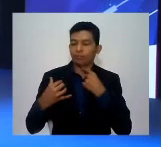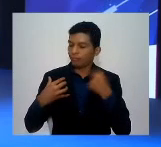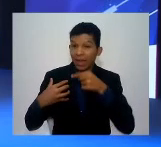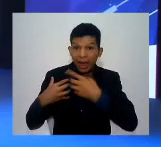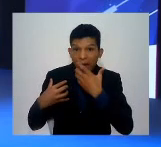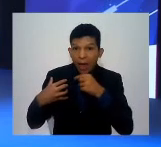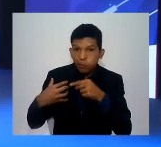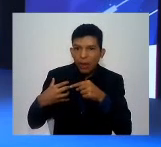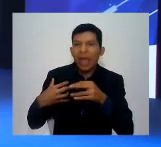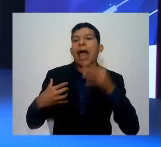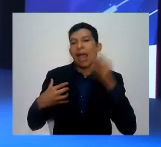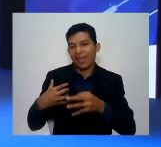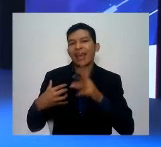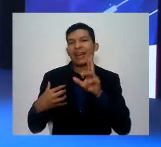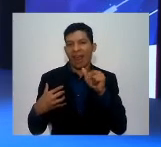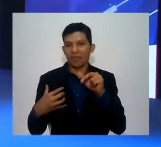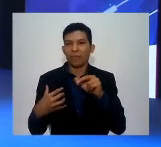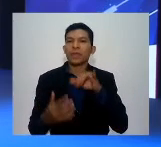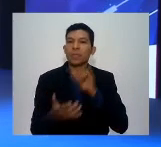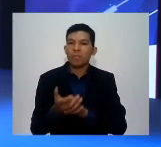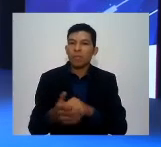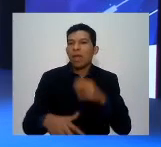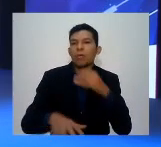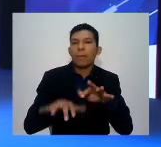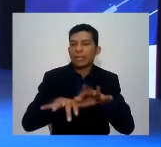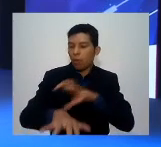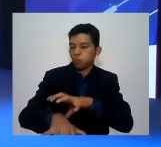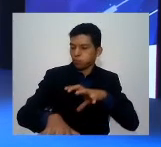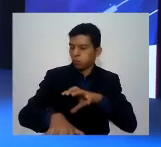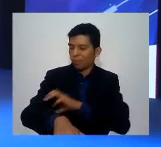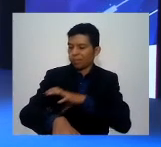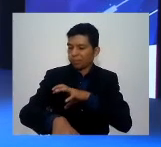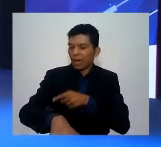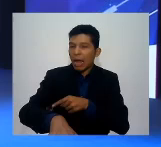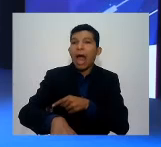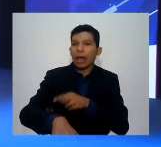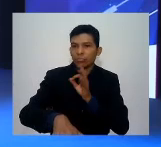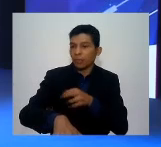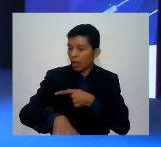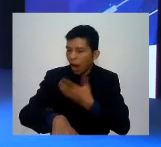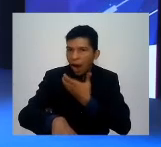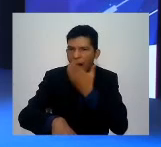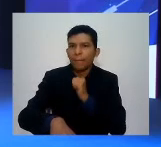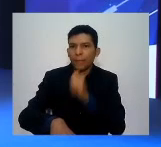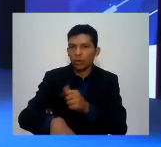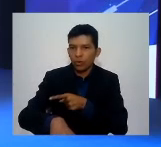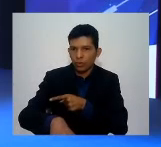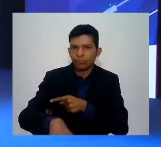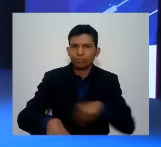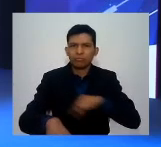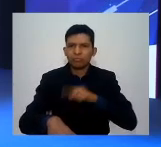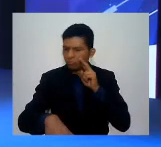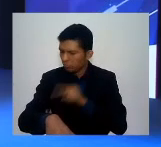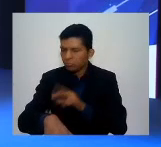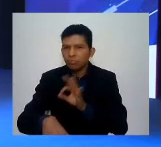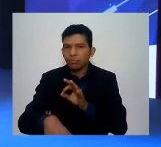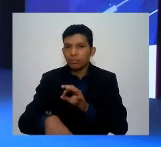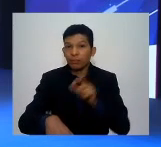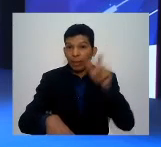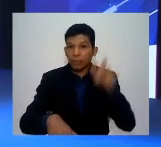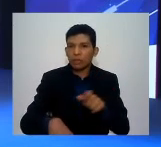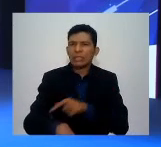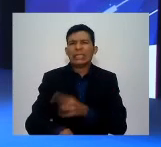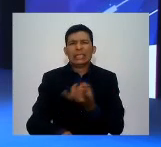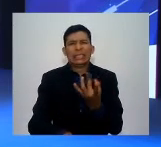todo, no atraviesa nada. Segundo, ¿por qué? Porque es de muy baja potencia. Y eso no es el sensor, además. Ese rayo láser simplemente es como para que uno mire dónde